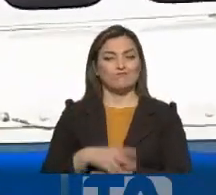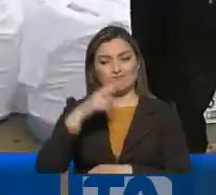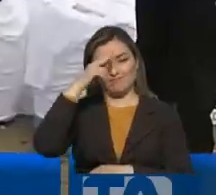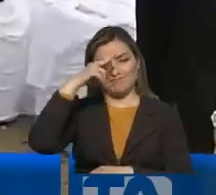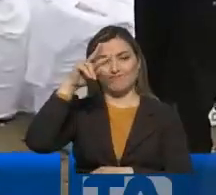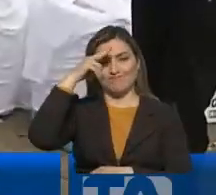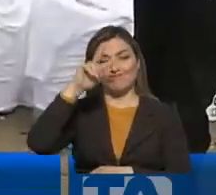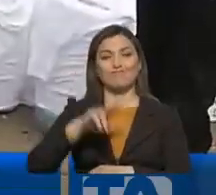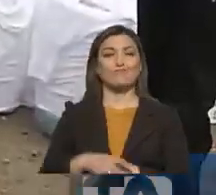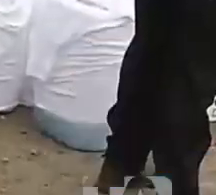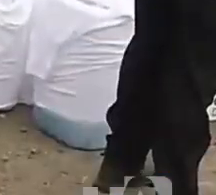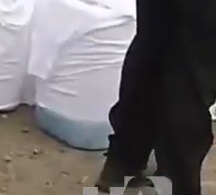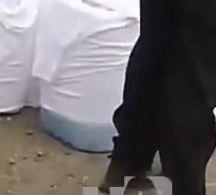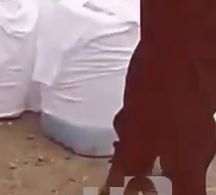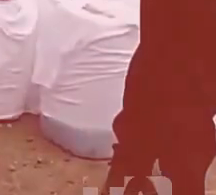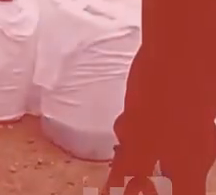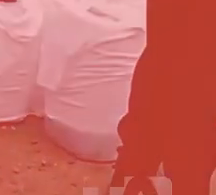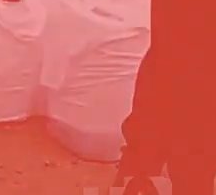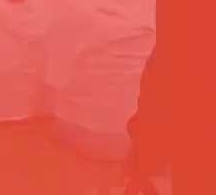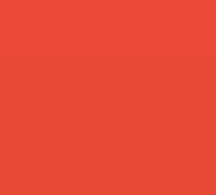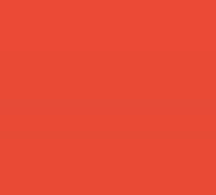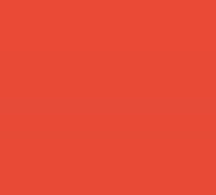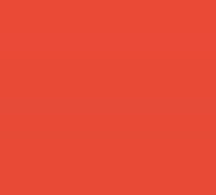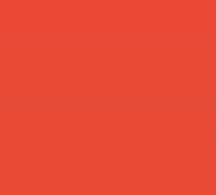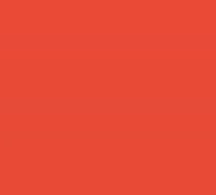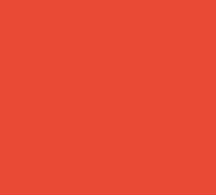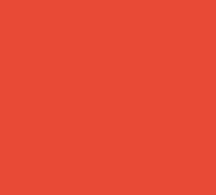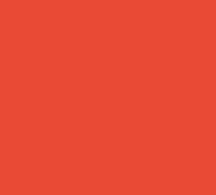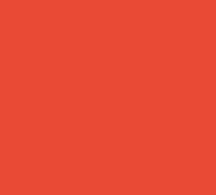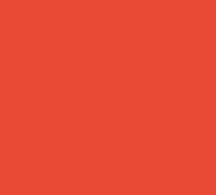mexicano luisa maría heredia 24 horas